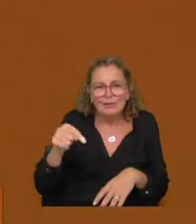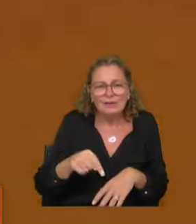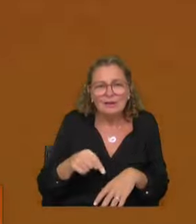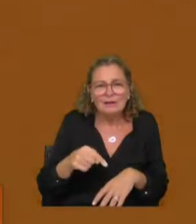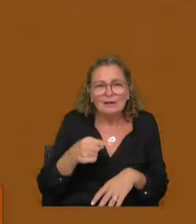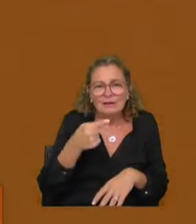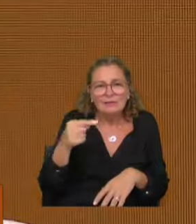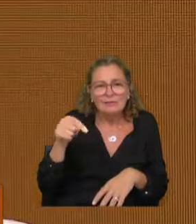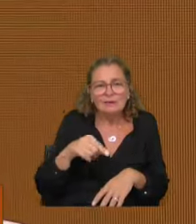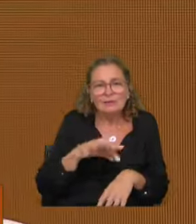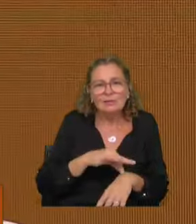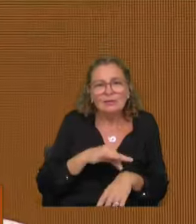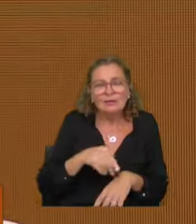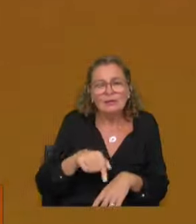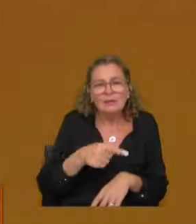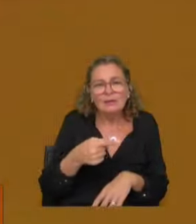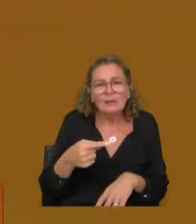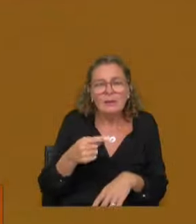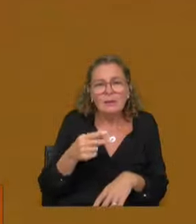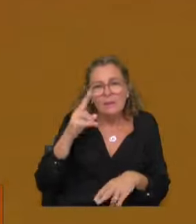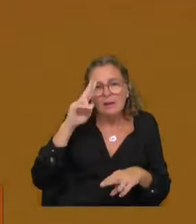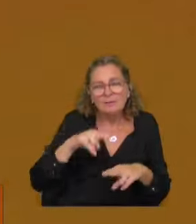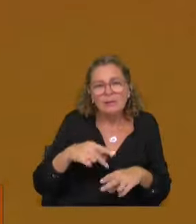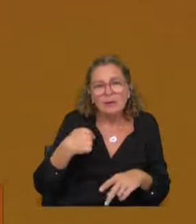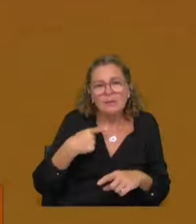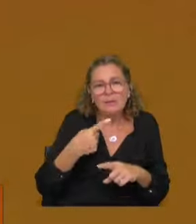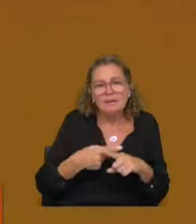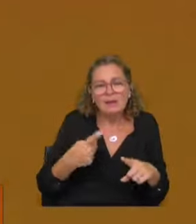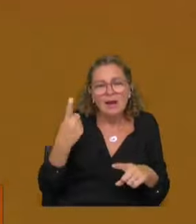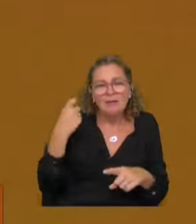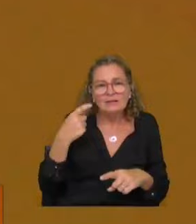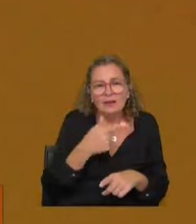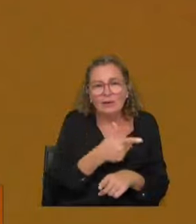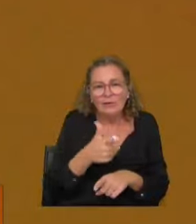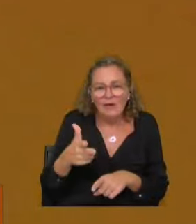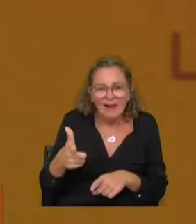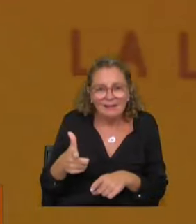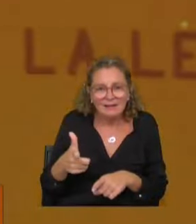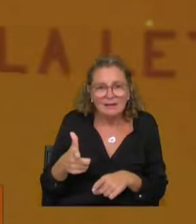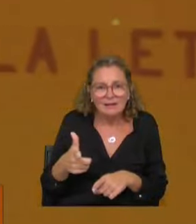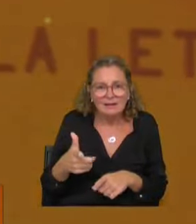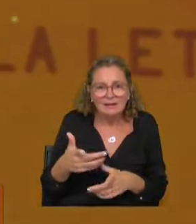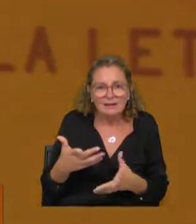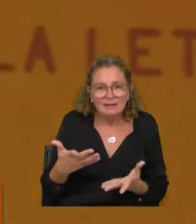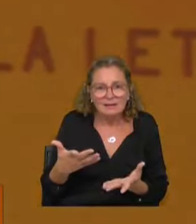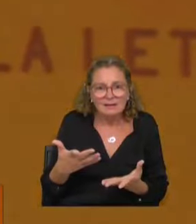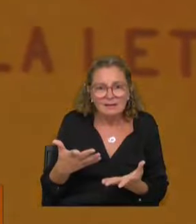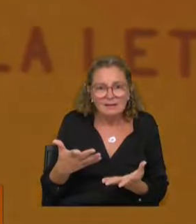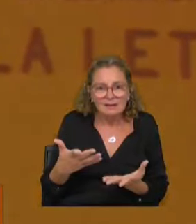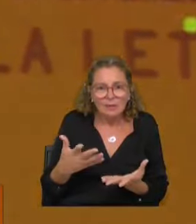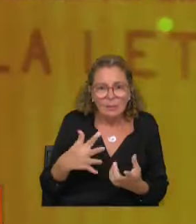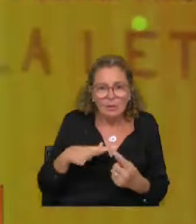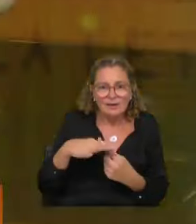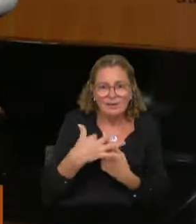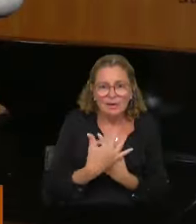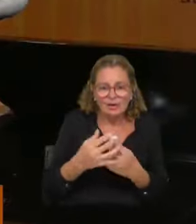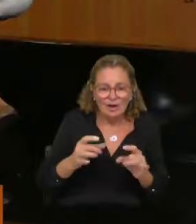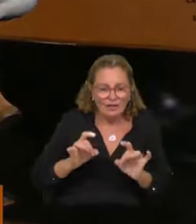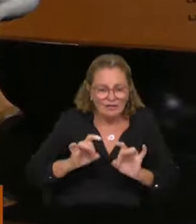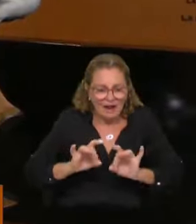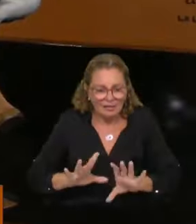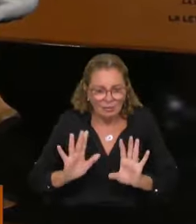nosotros decimos pasó algo esta semana Ah mataron a mi tío ayer hubo una balacera es se da un contexto de naturalización